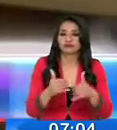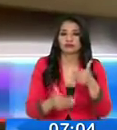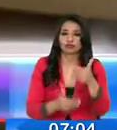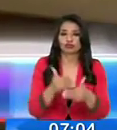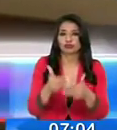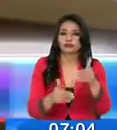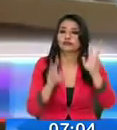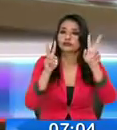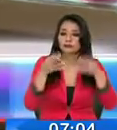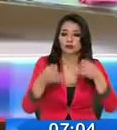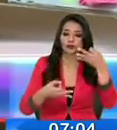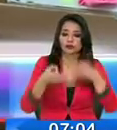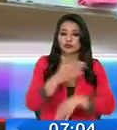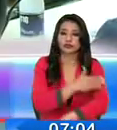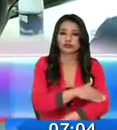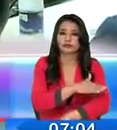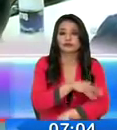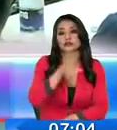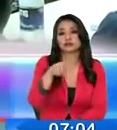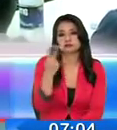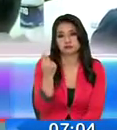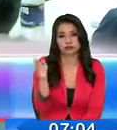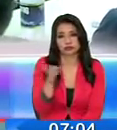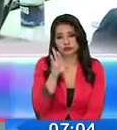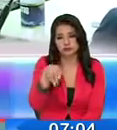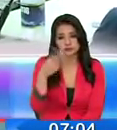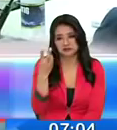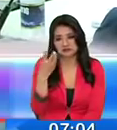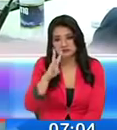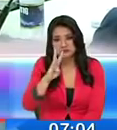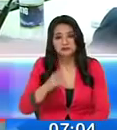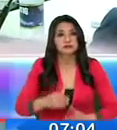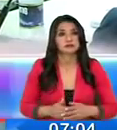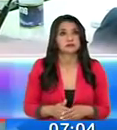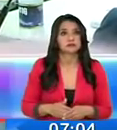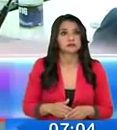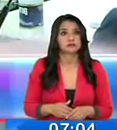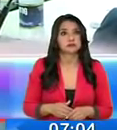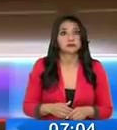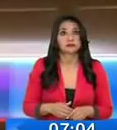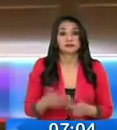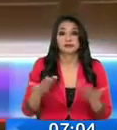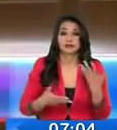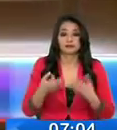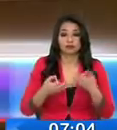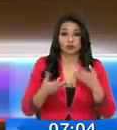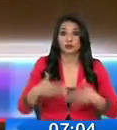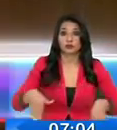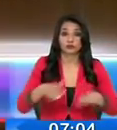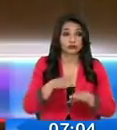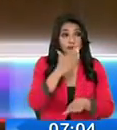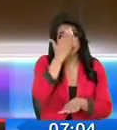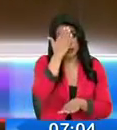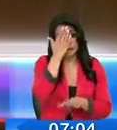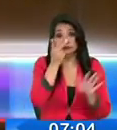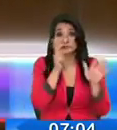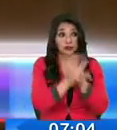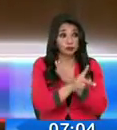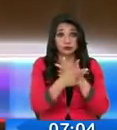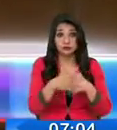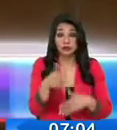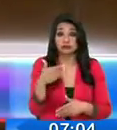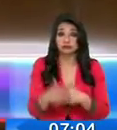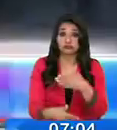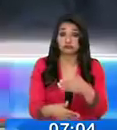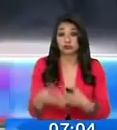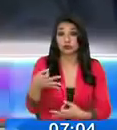llamado Sobornos 2012-2016. Una posibilidad apunta a que los magistrados que conozcan las demandas, una vez se lleve adelante la